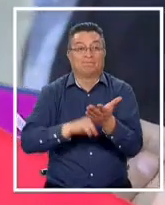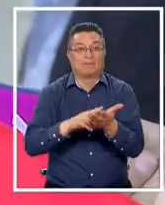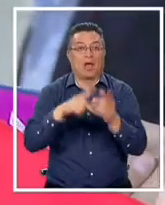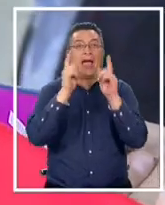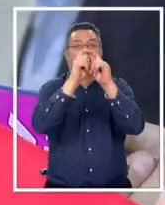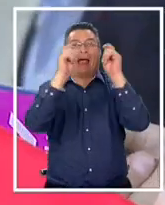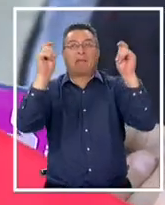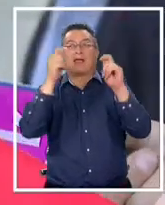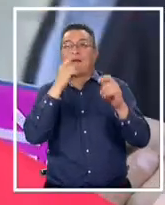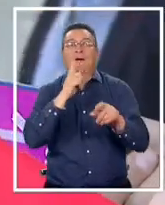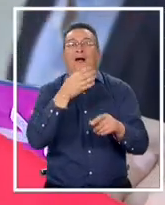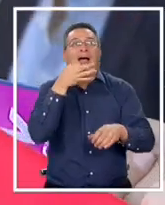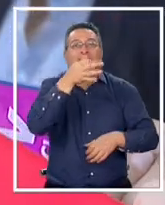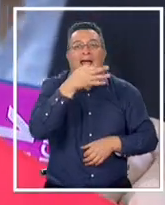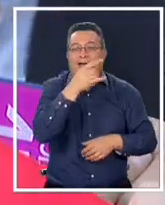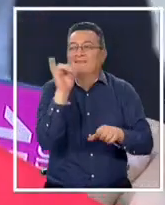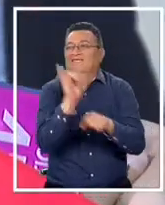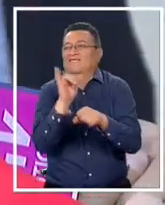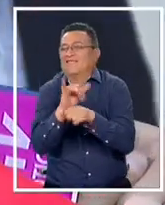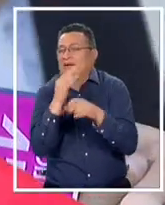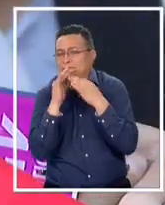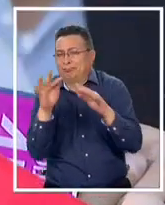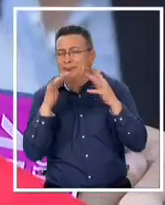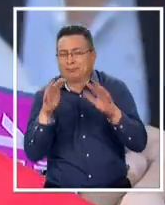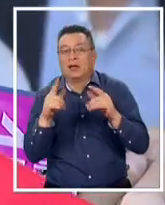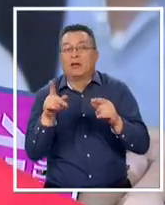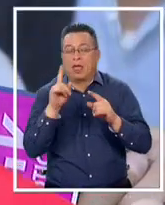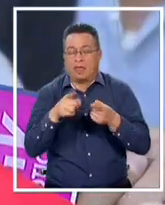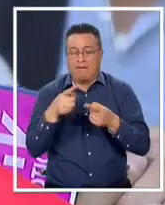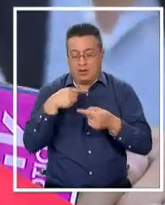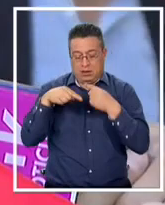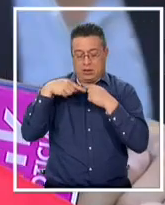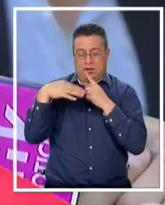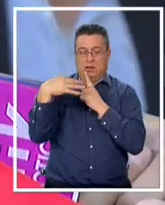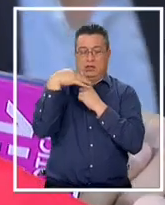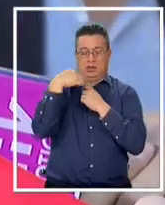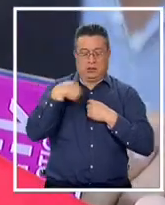campaña de desinformación que ha calado también, y uno tiene que hacerse la autocrítica